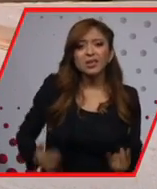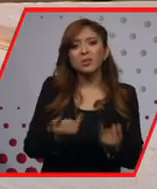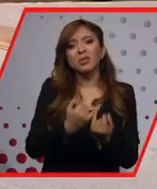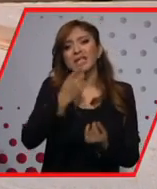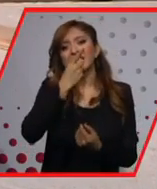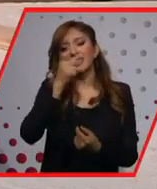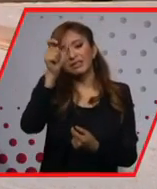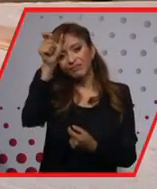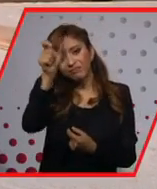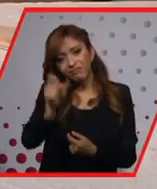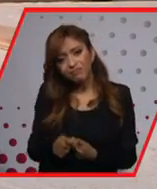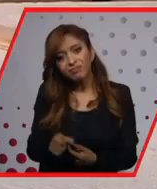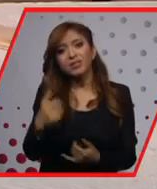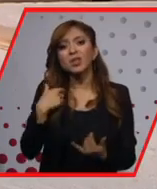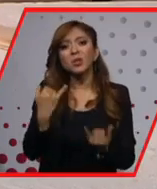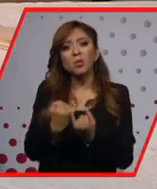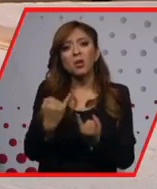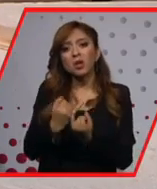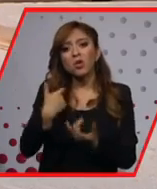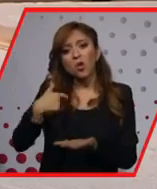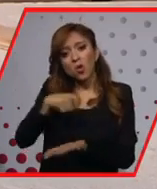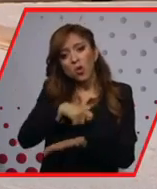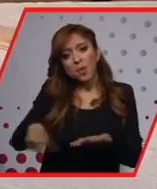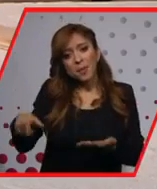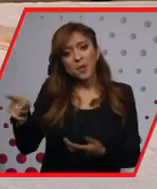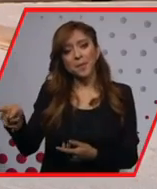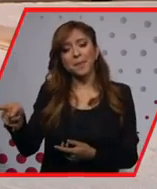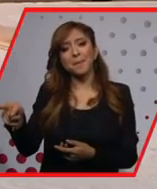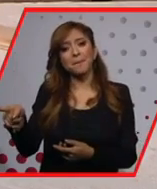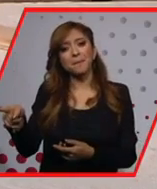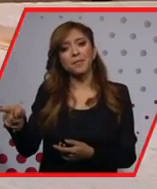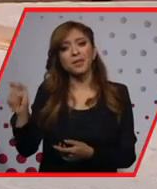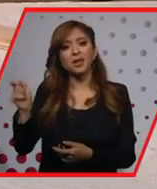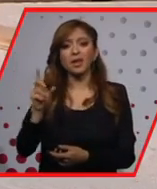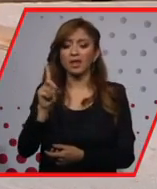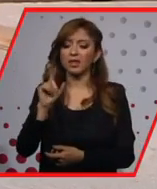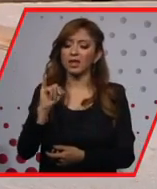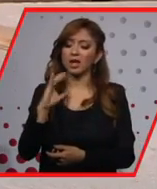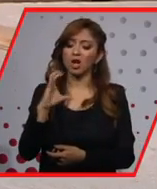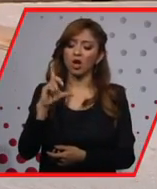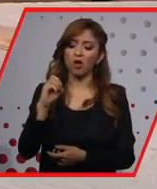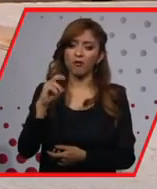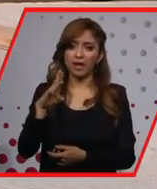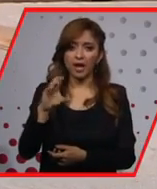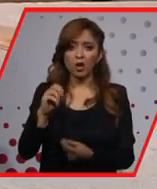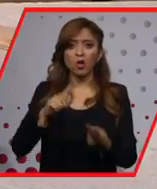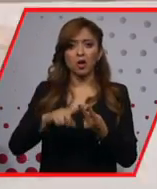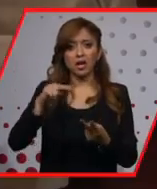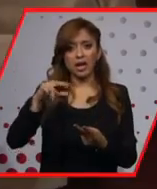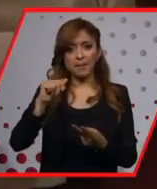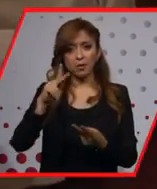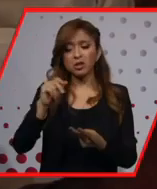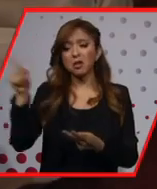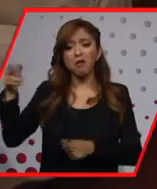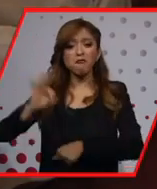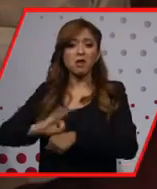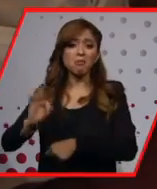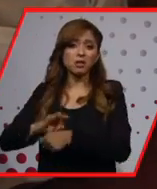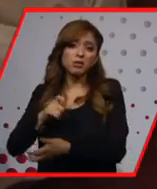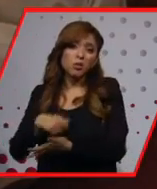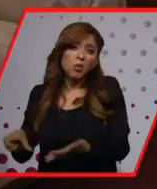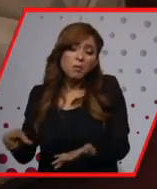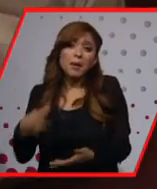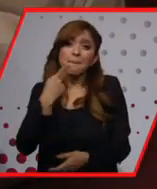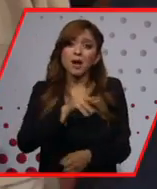pues me compro, ahora sí que yo me compro aquel diclofenaco y el naproxeno aquí en las farmacias. Sin embargo, su